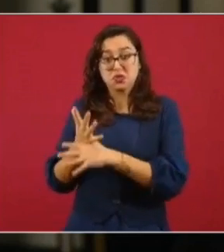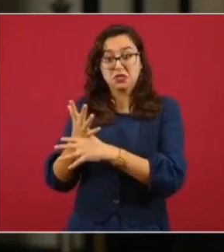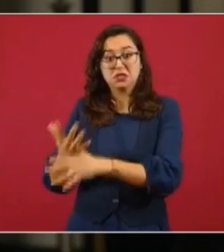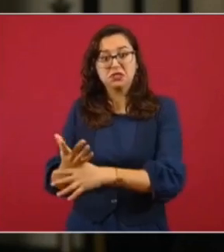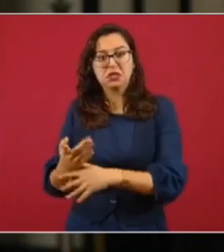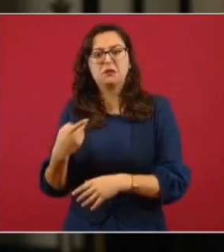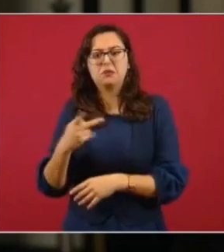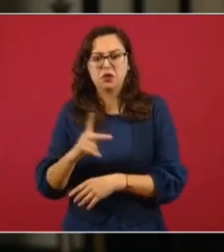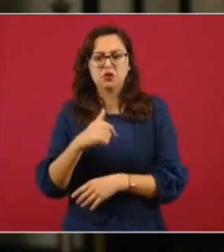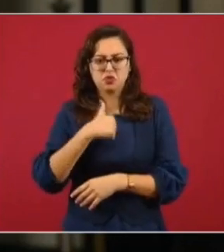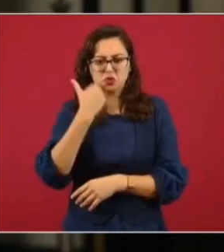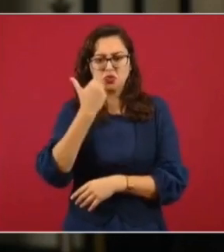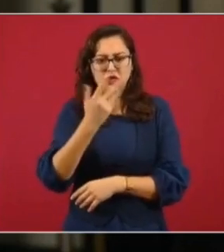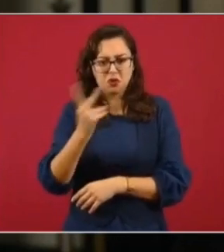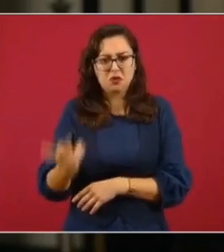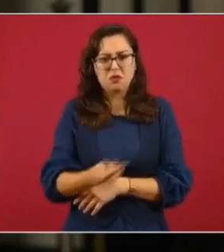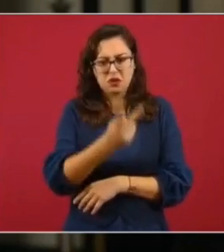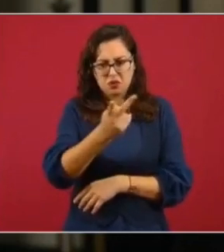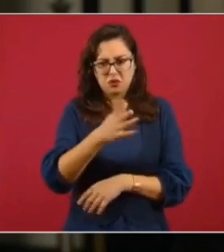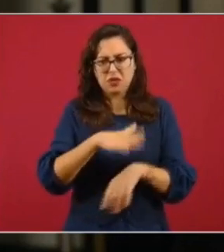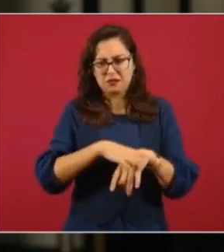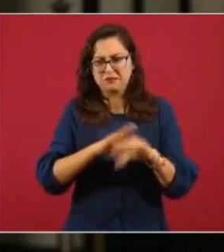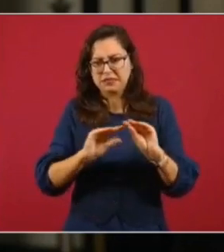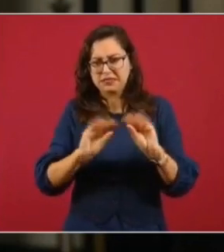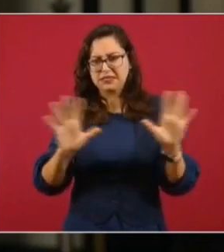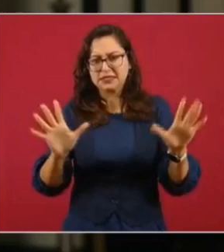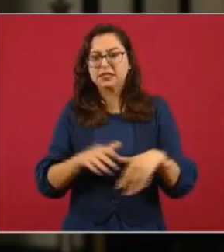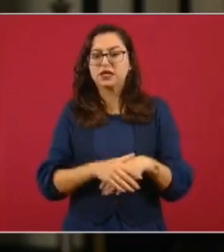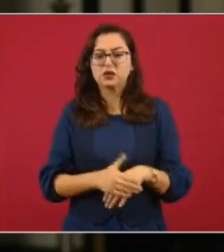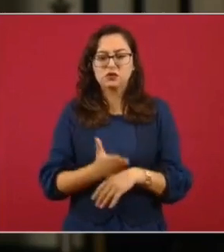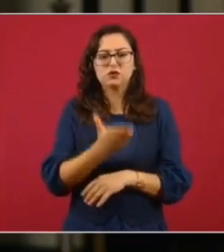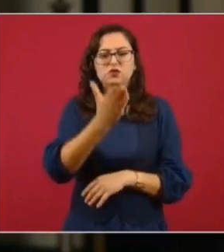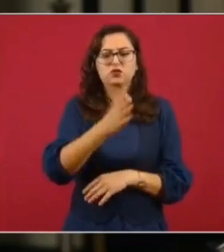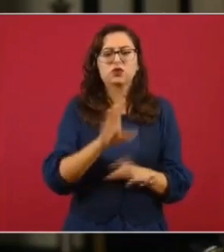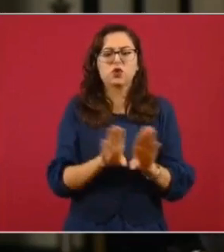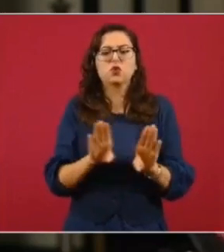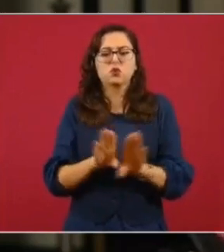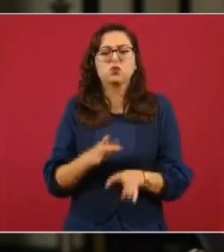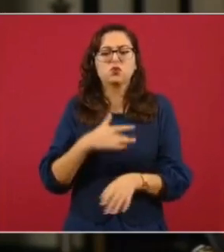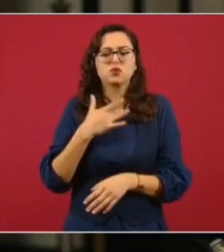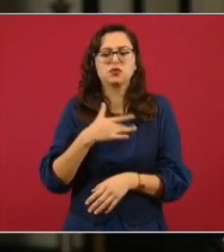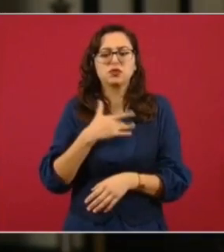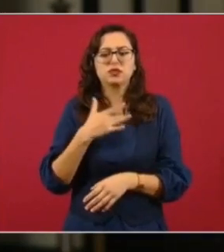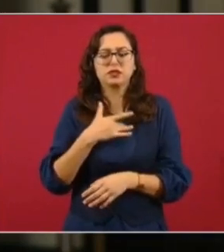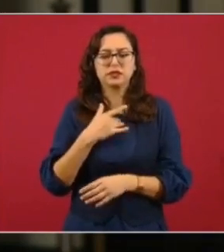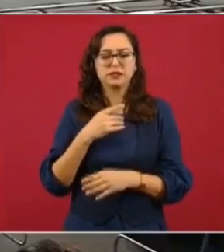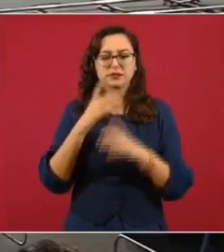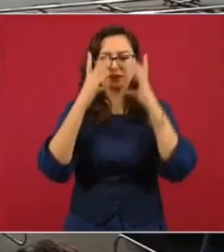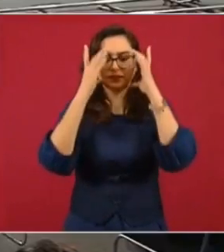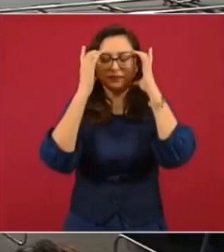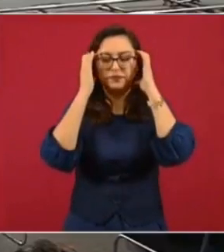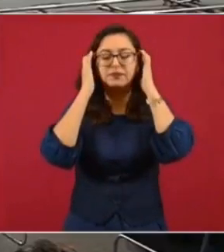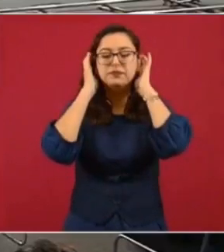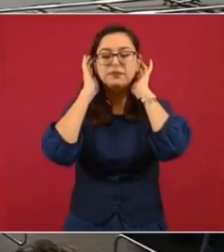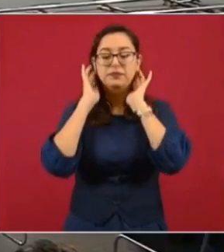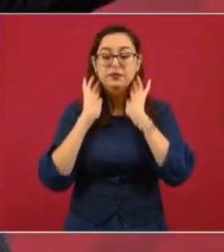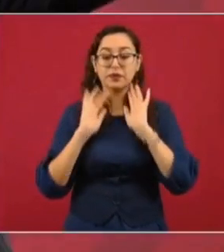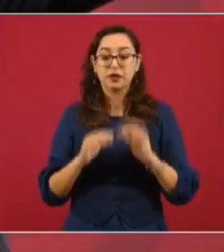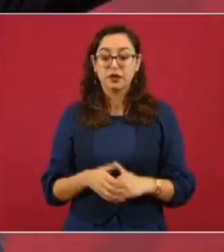preguntarlo directamente para que quede claro cuál es la postura de estos personajes.